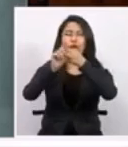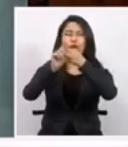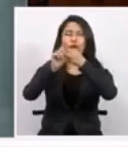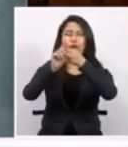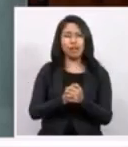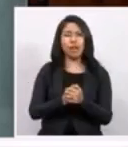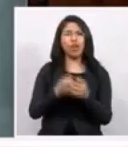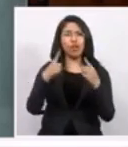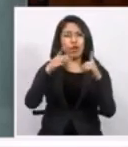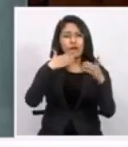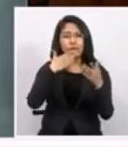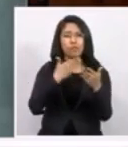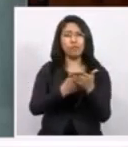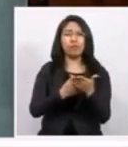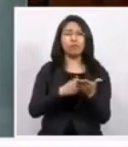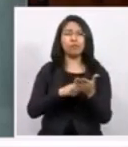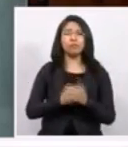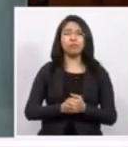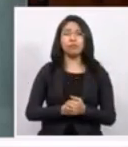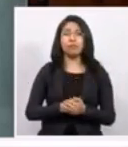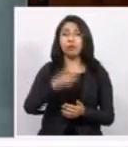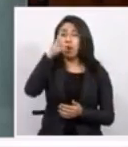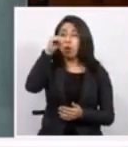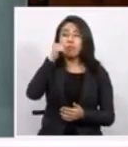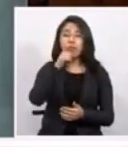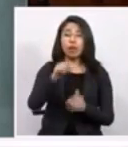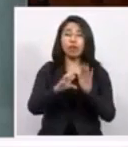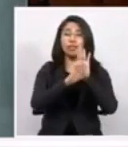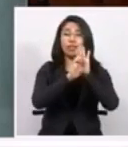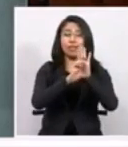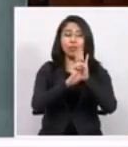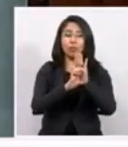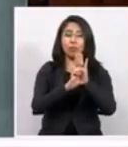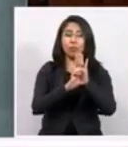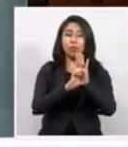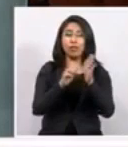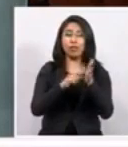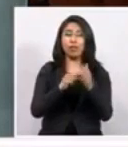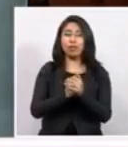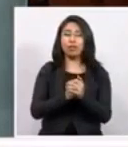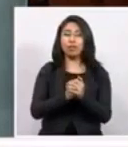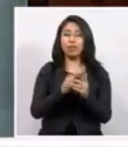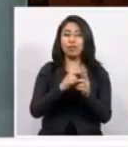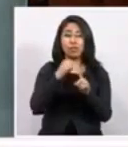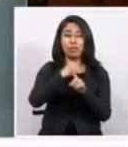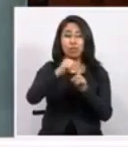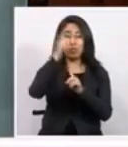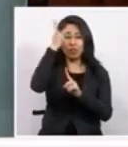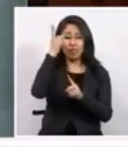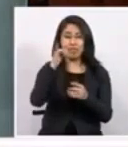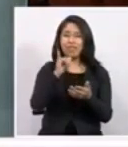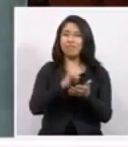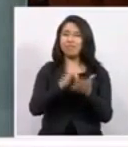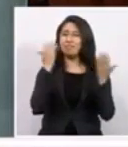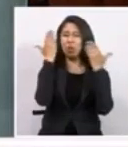situación. Ellos son el ejemplo para una clase política que debe pasar esta página oscura en su